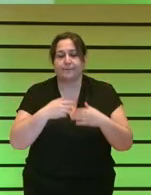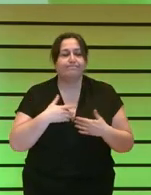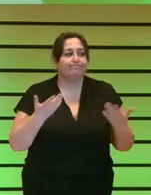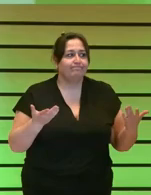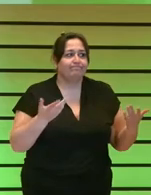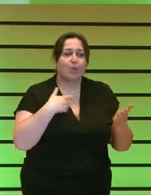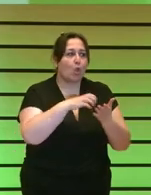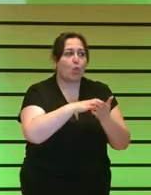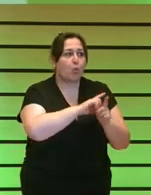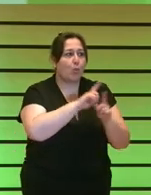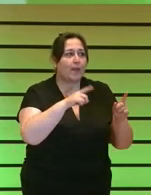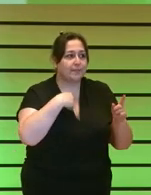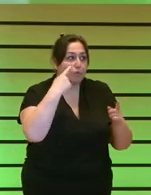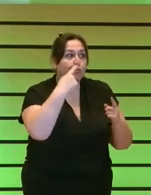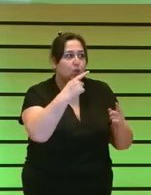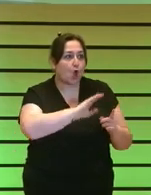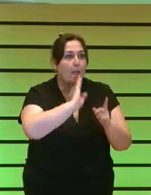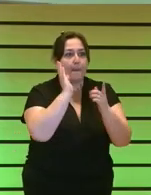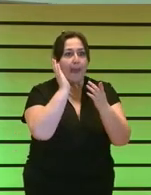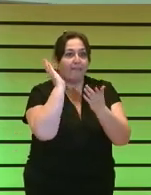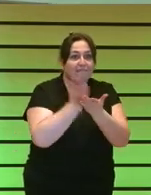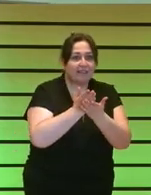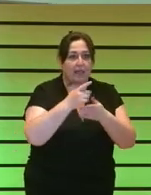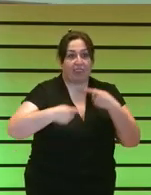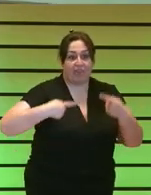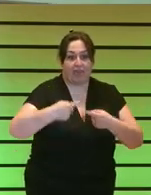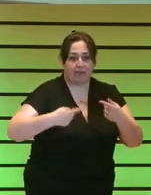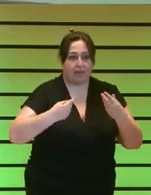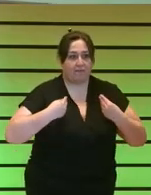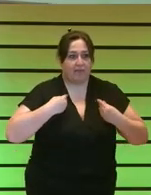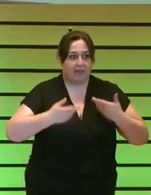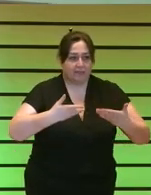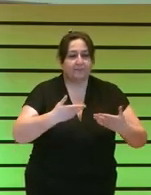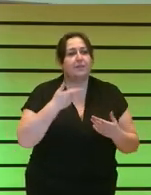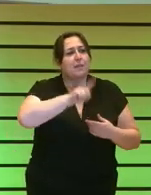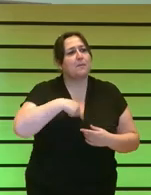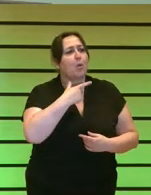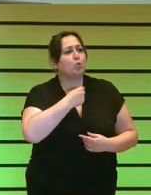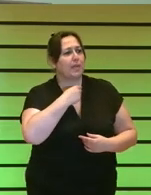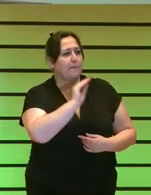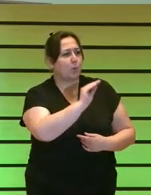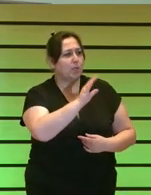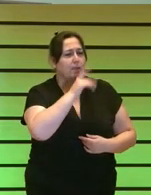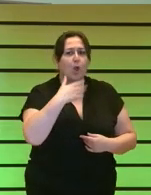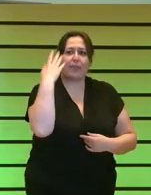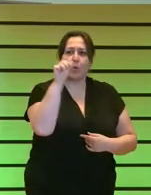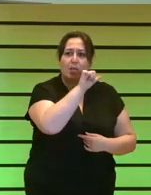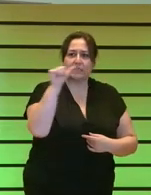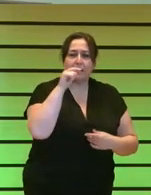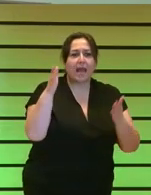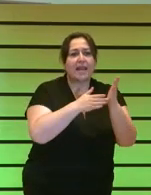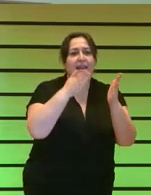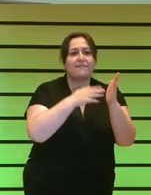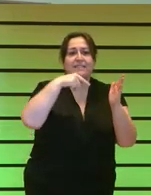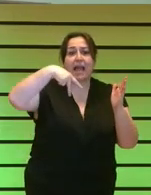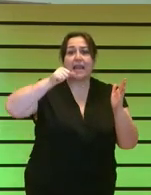duda alguna estamos viendo que impacta en el día a día y en lo cotidiano de nuestras vidas también nos gustaría preguntarte porque hace una semana la revista nature